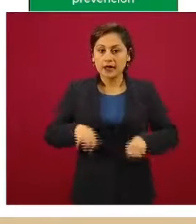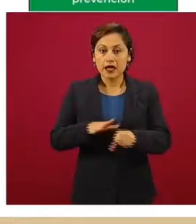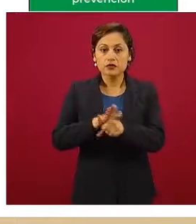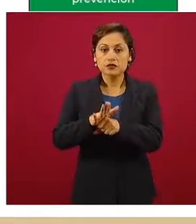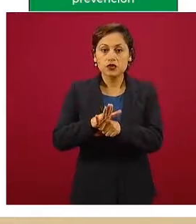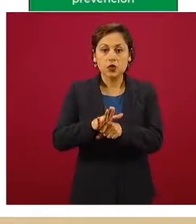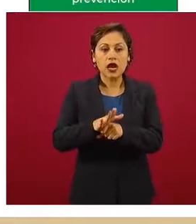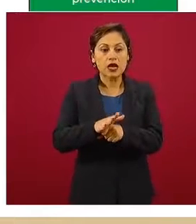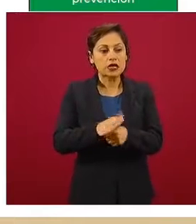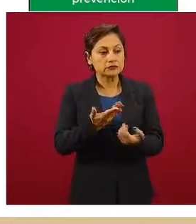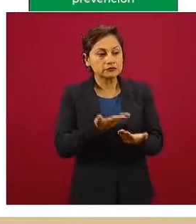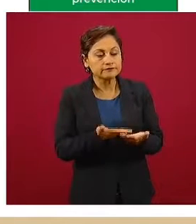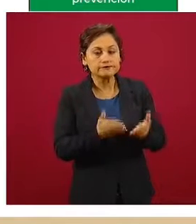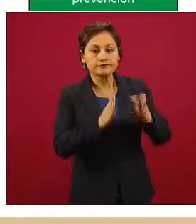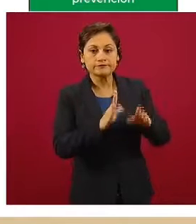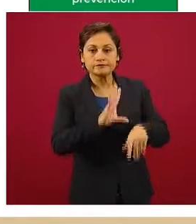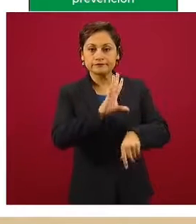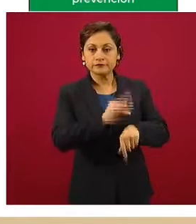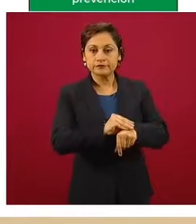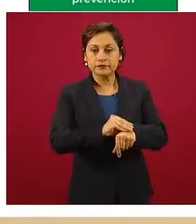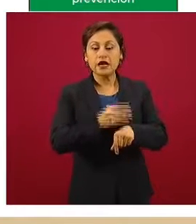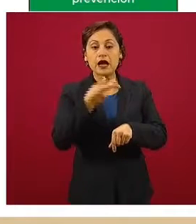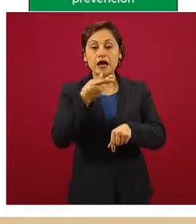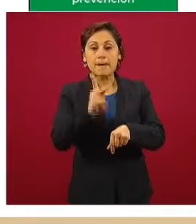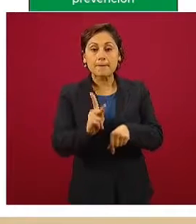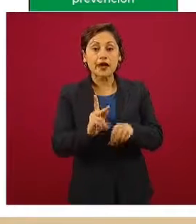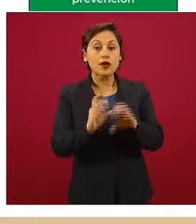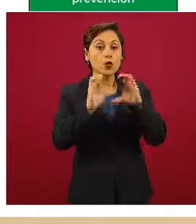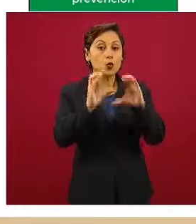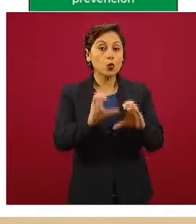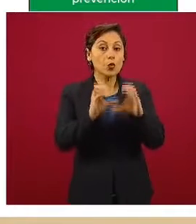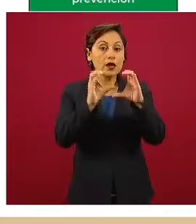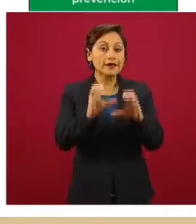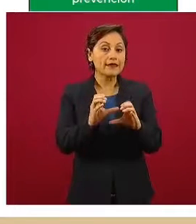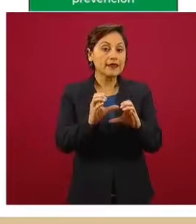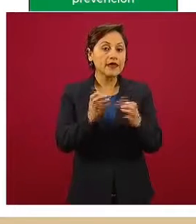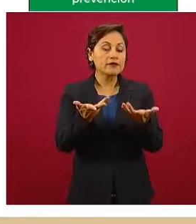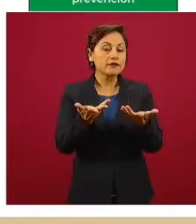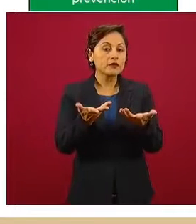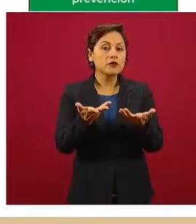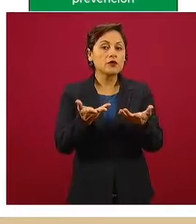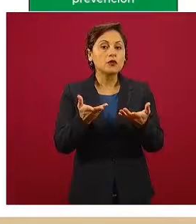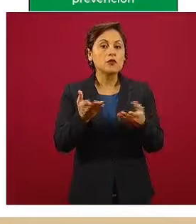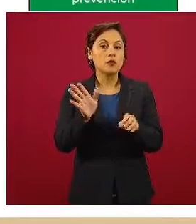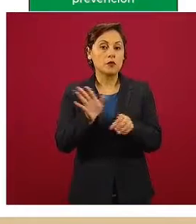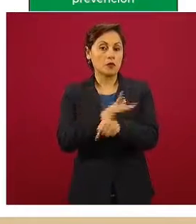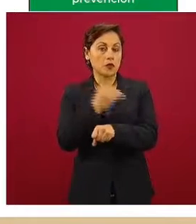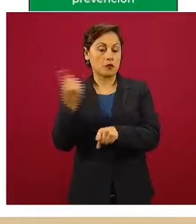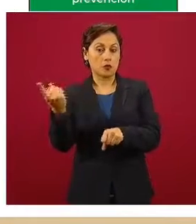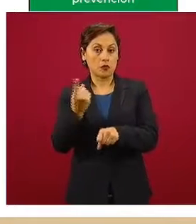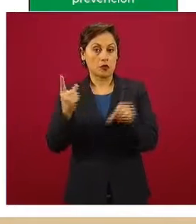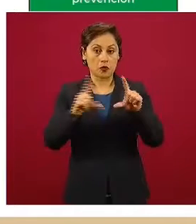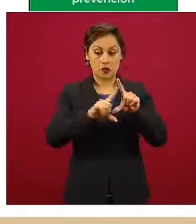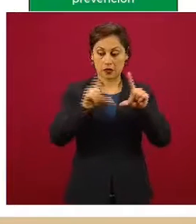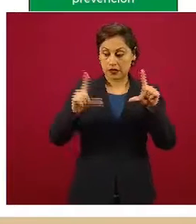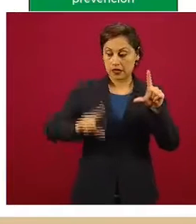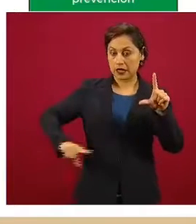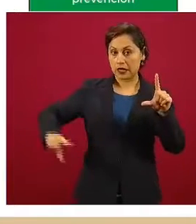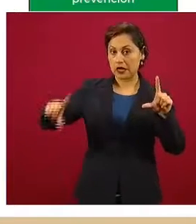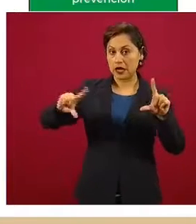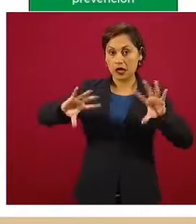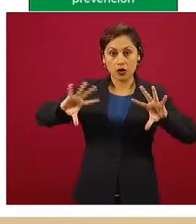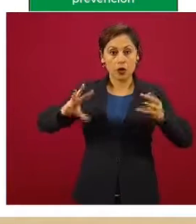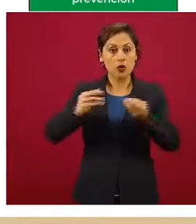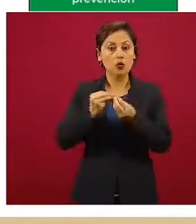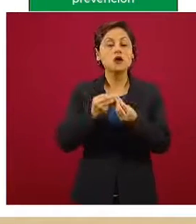permitidas, pero de manera limitada. Limitada en este momento porque el país entero está en el semáforo